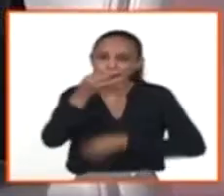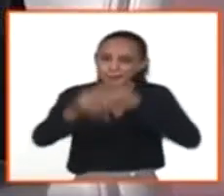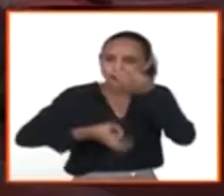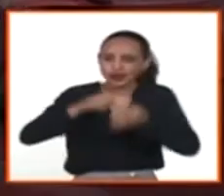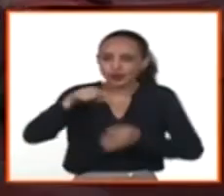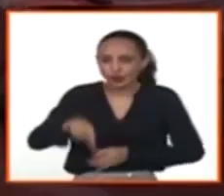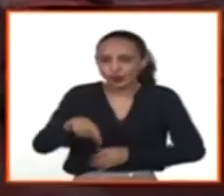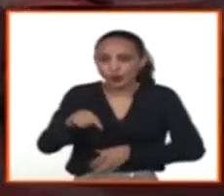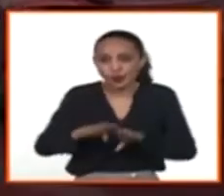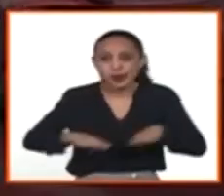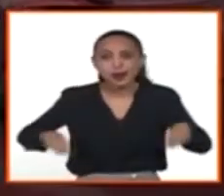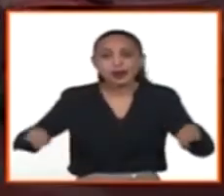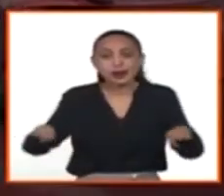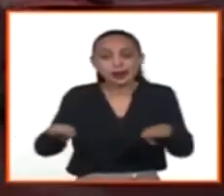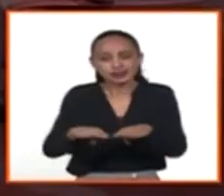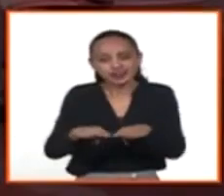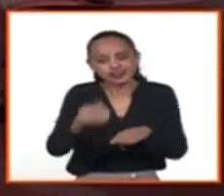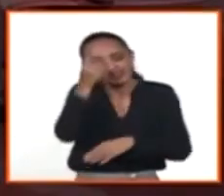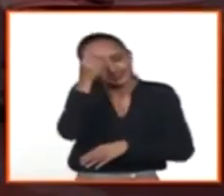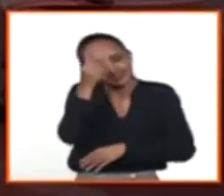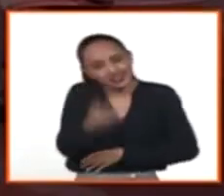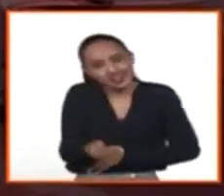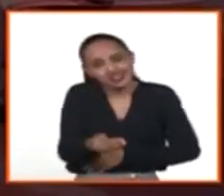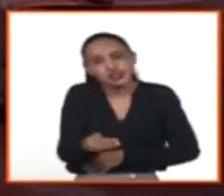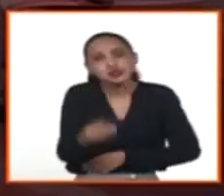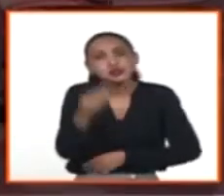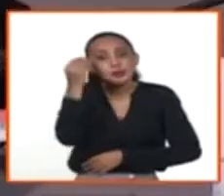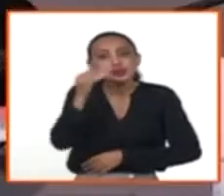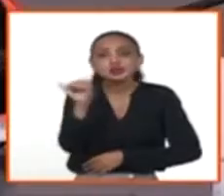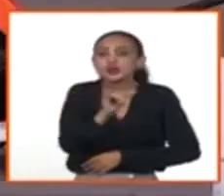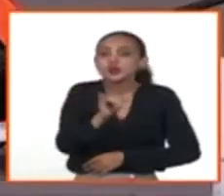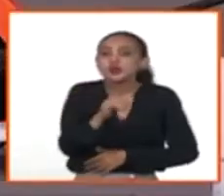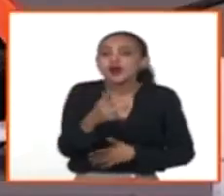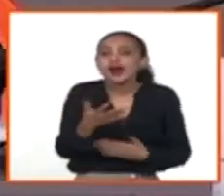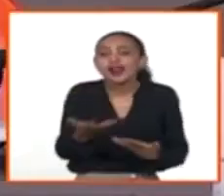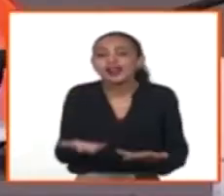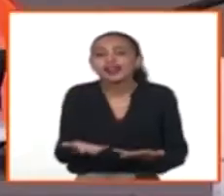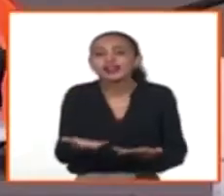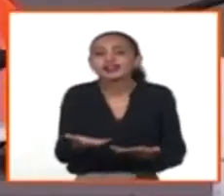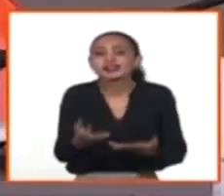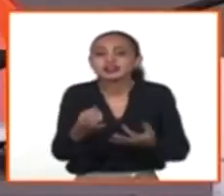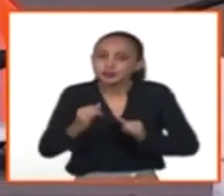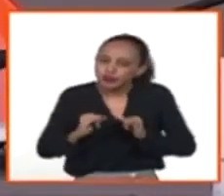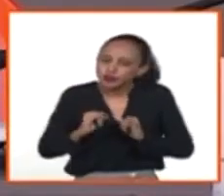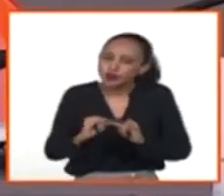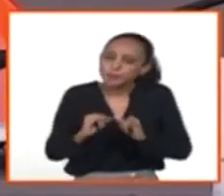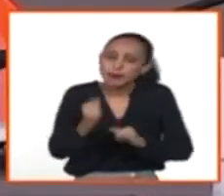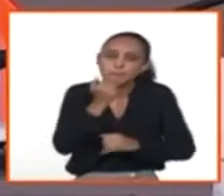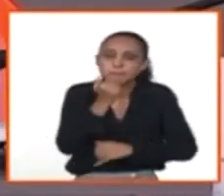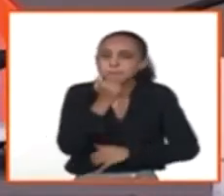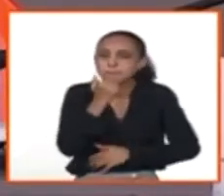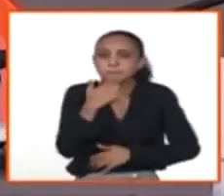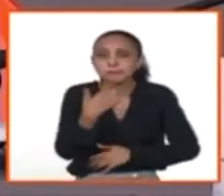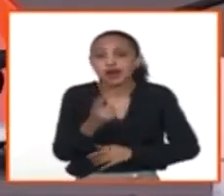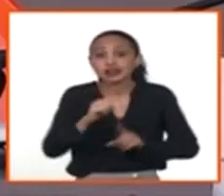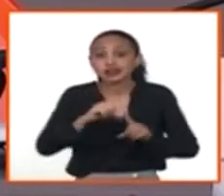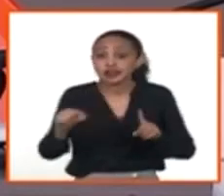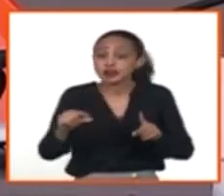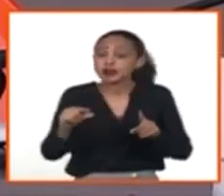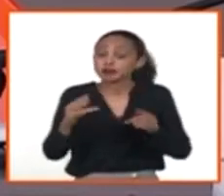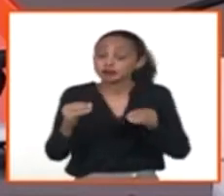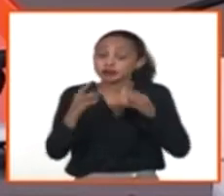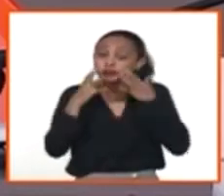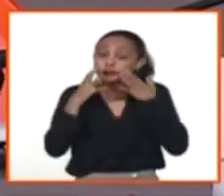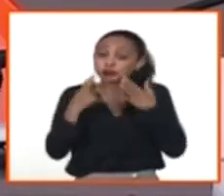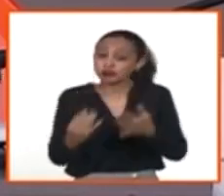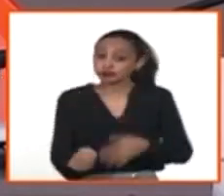la mesa redonda. Espero que haya servido también de incentivo para que nos informemos más sobre un tema tan crucial y